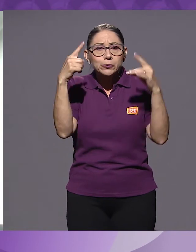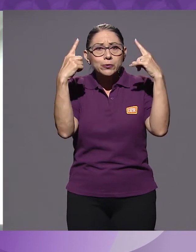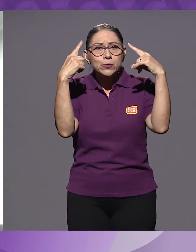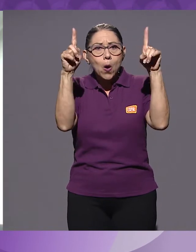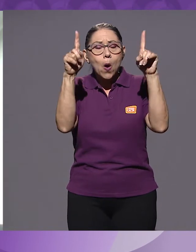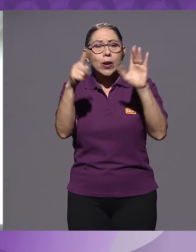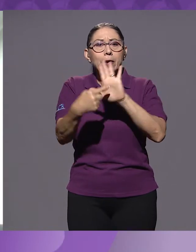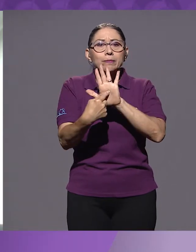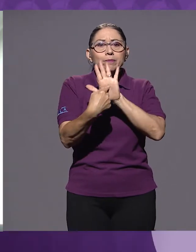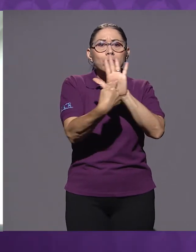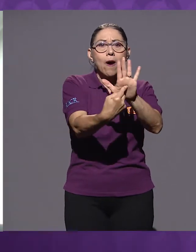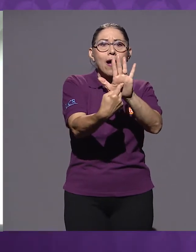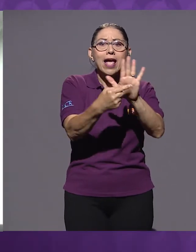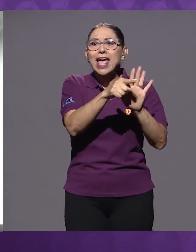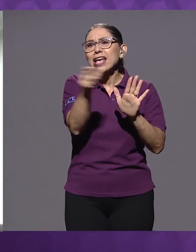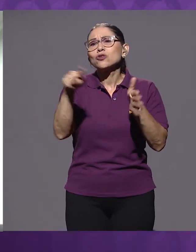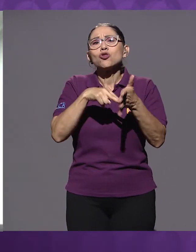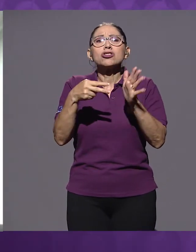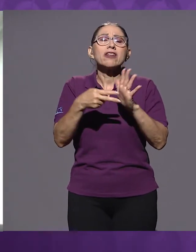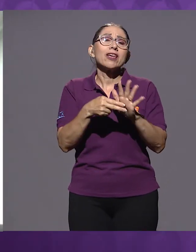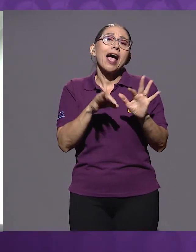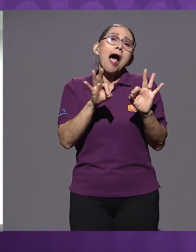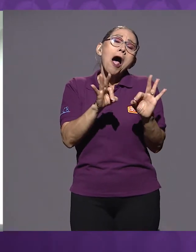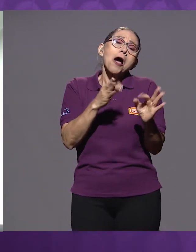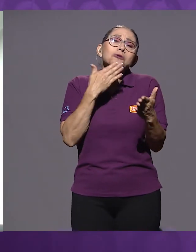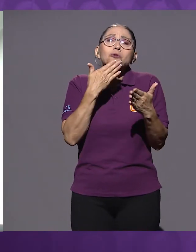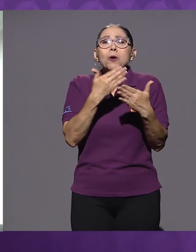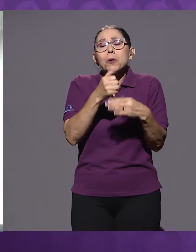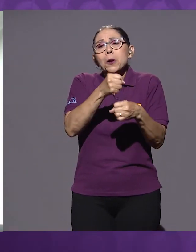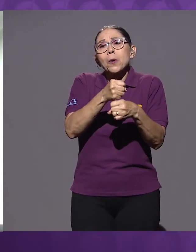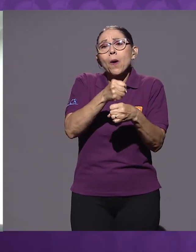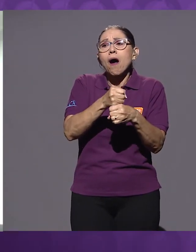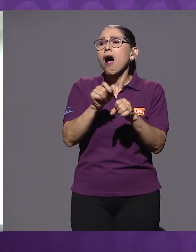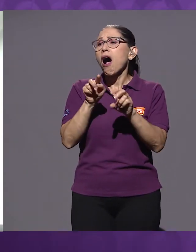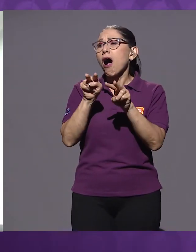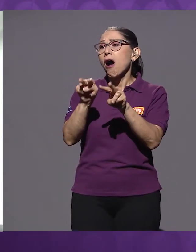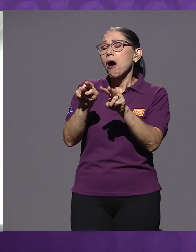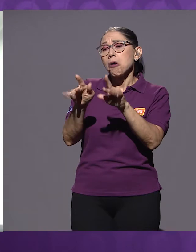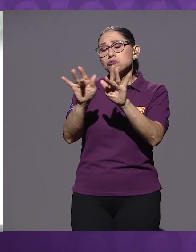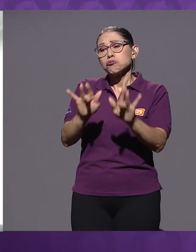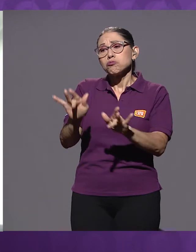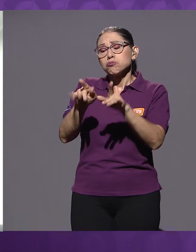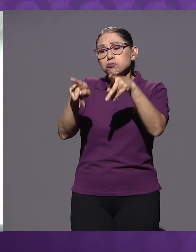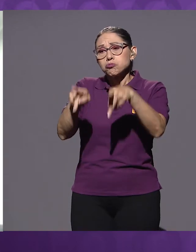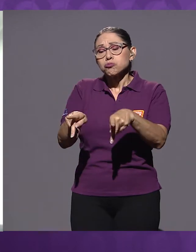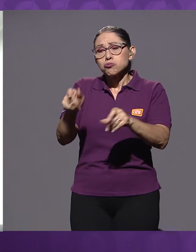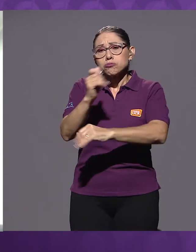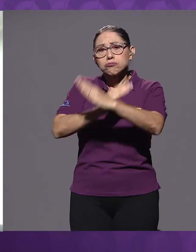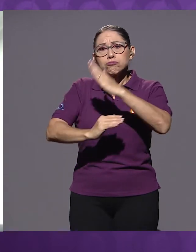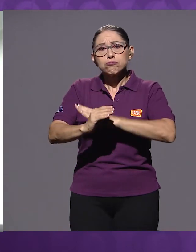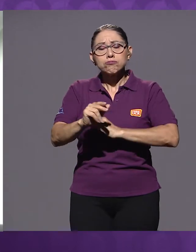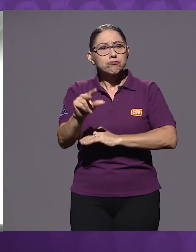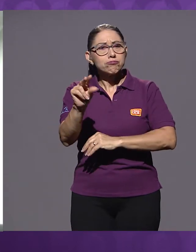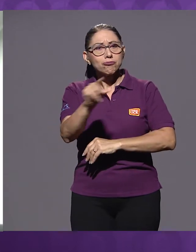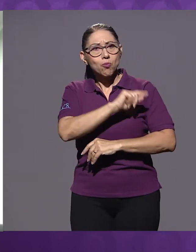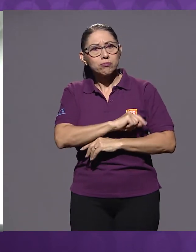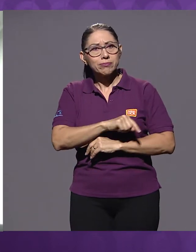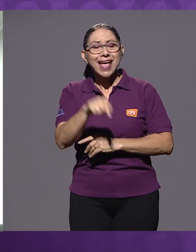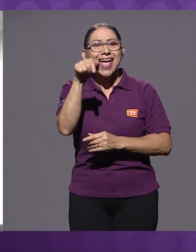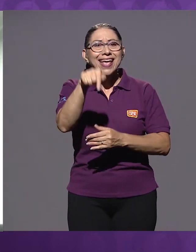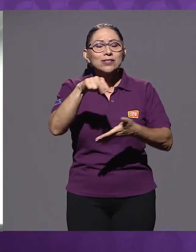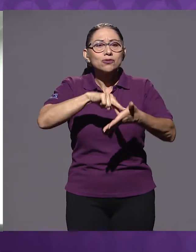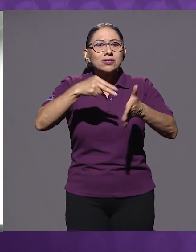evidenciar que esto no es de buen rollito, que esto no es de pobrecitas las personas con discapacidad, sino esto es